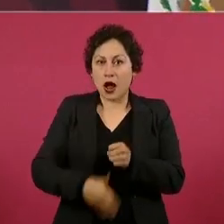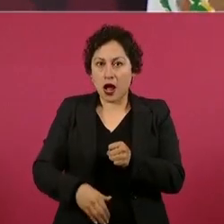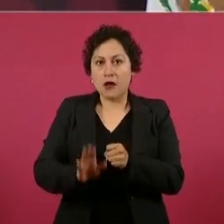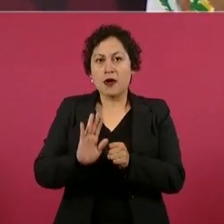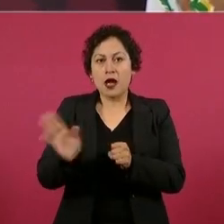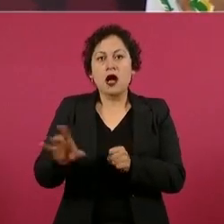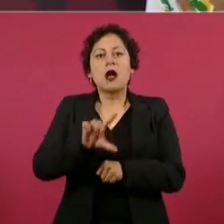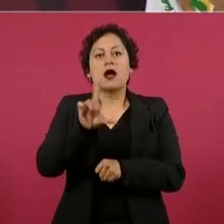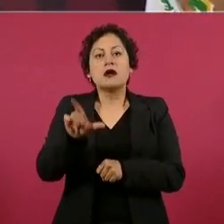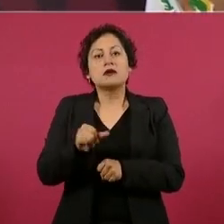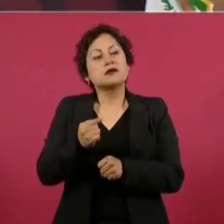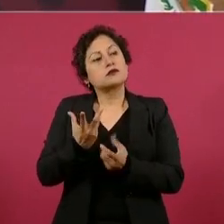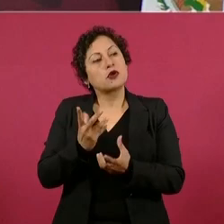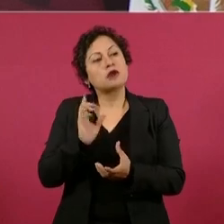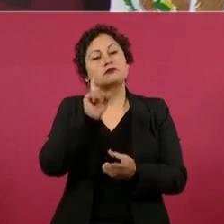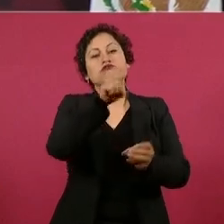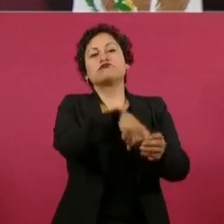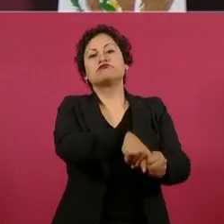que habían